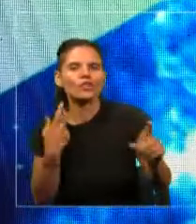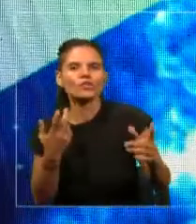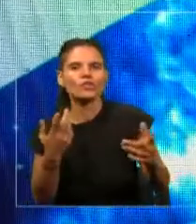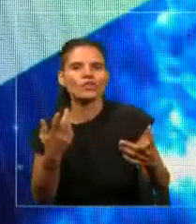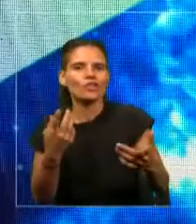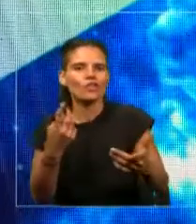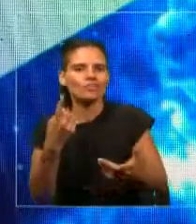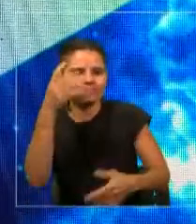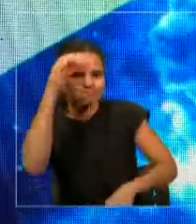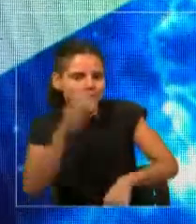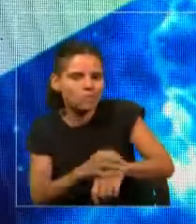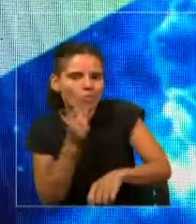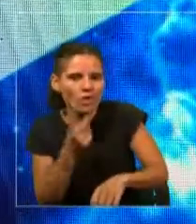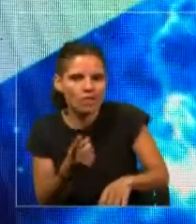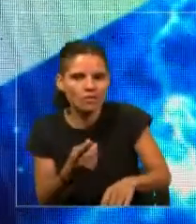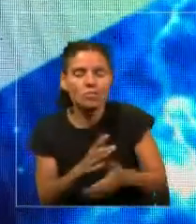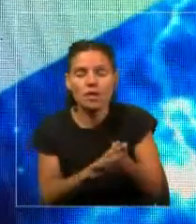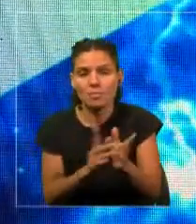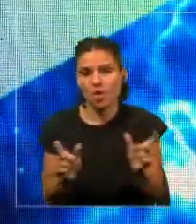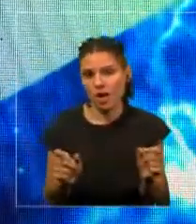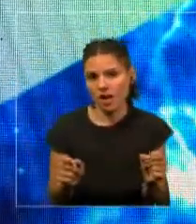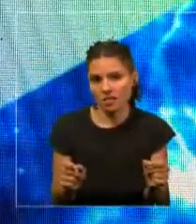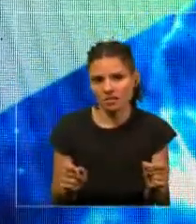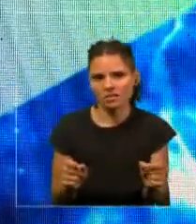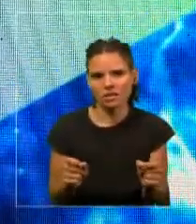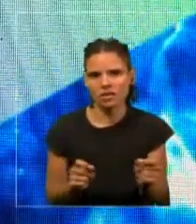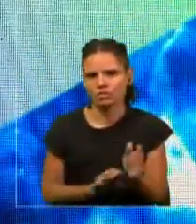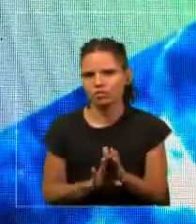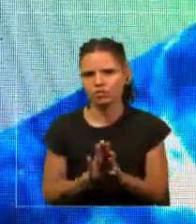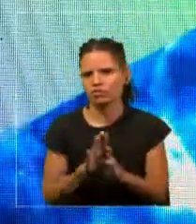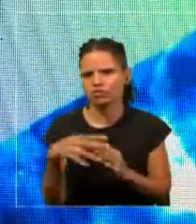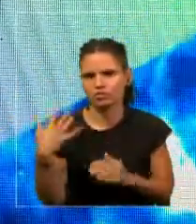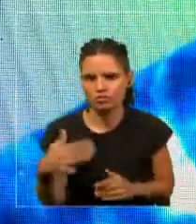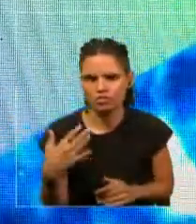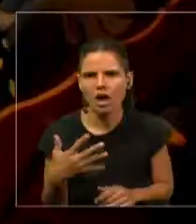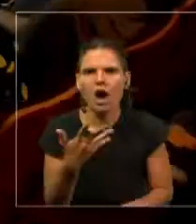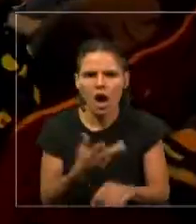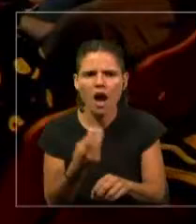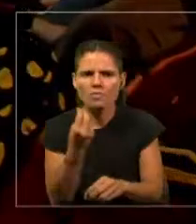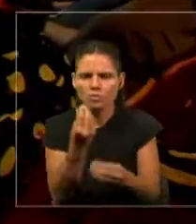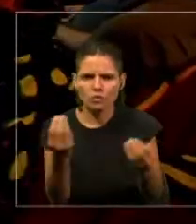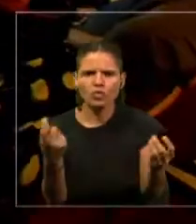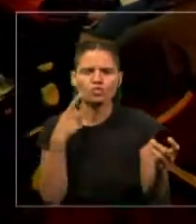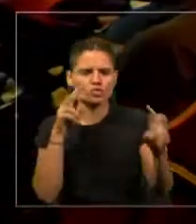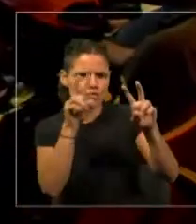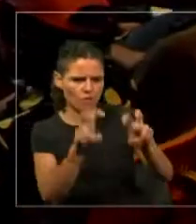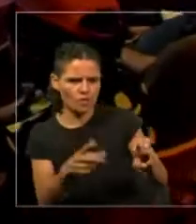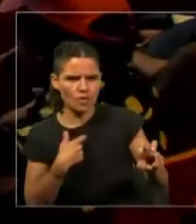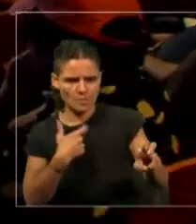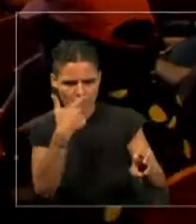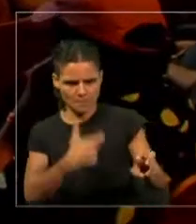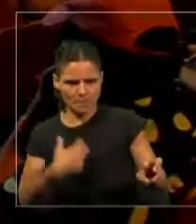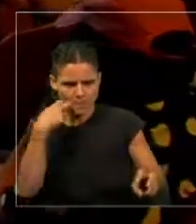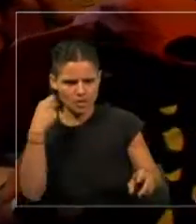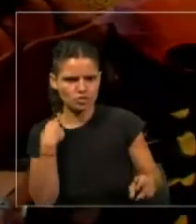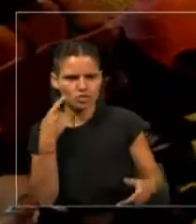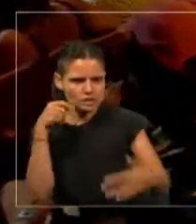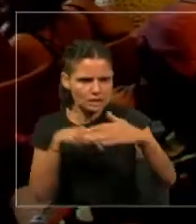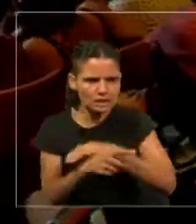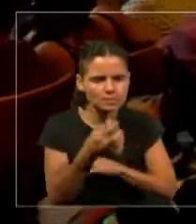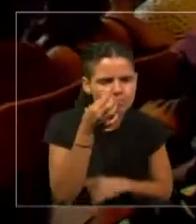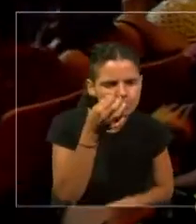avanzado, hay contradiagnóstico, hay pluralidad, hay evaluación humana. Aquí estamos con la idea que sistemas que valen